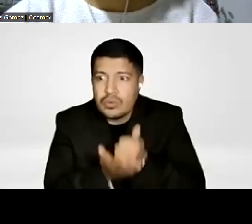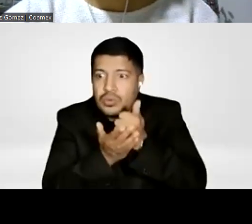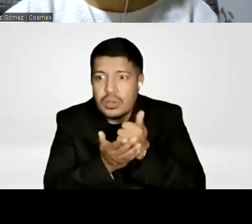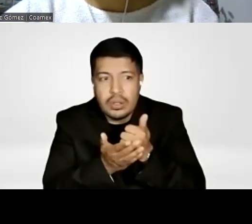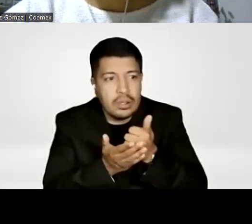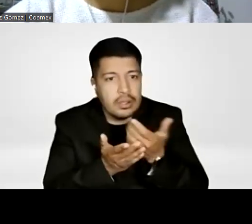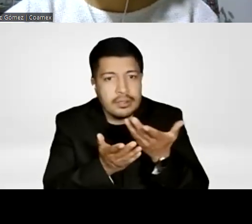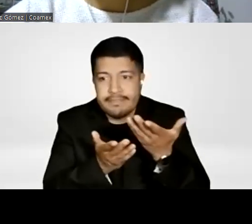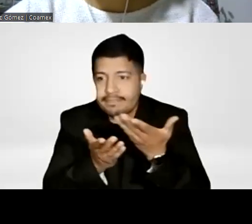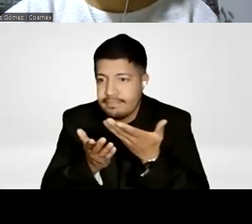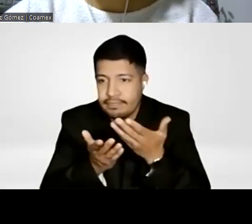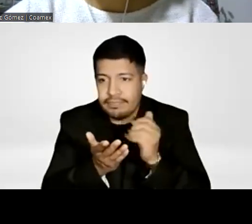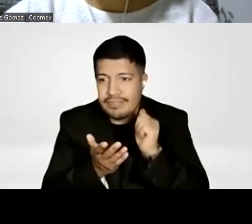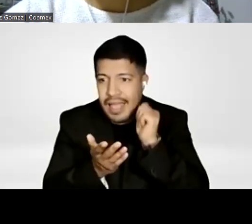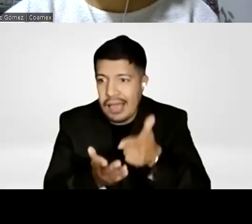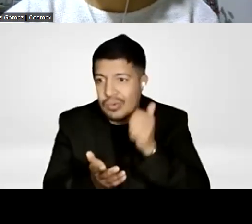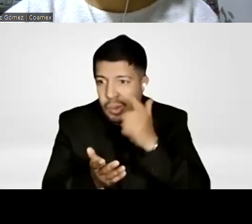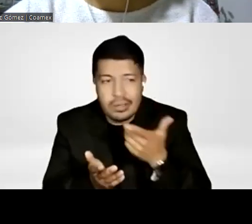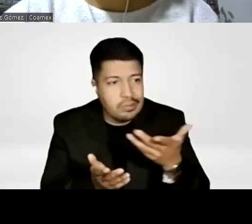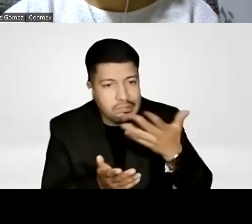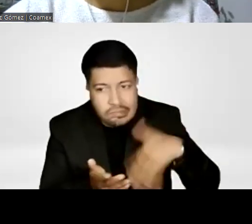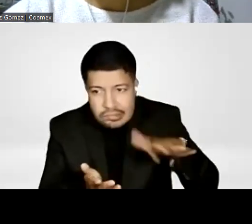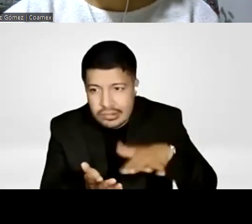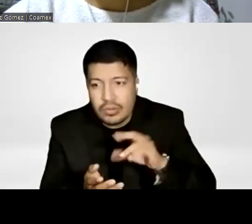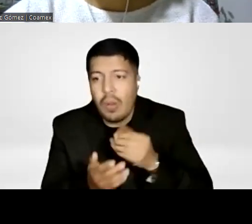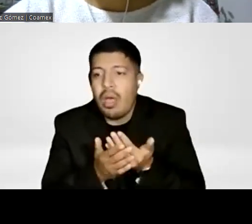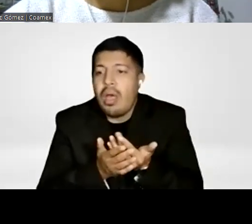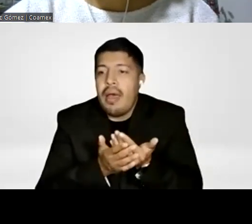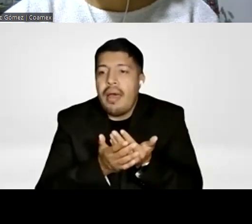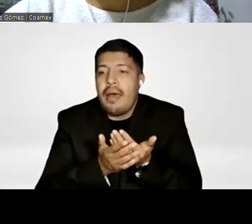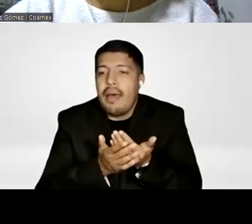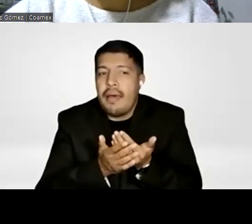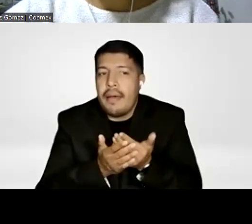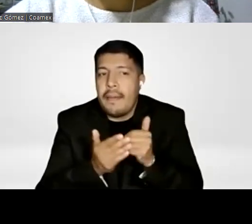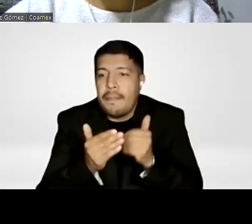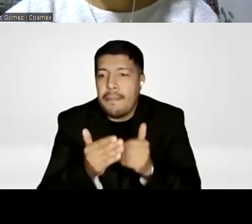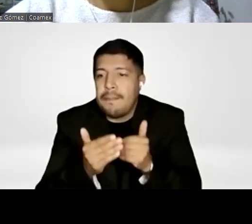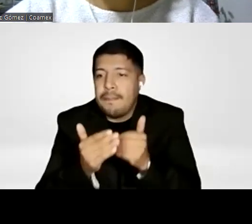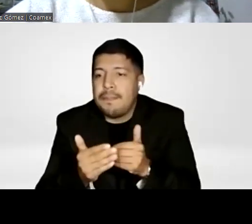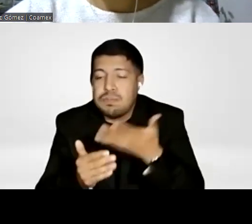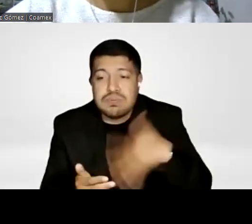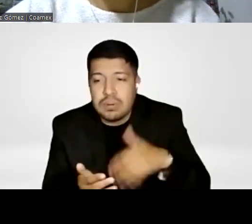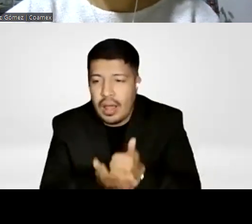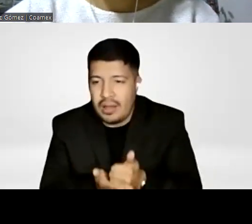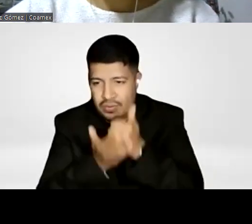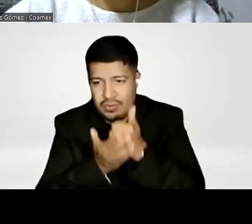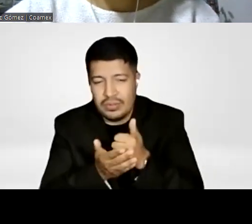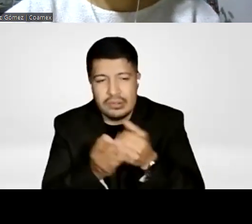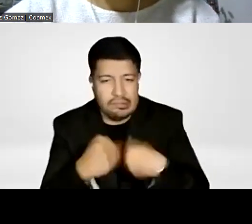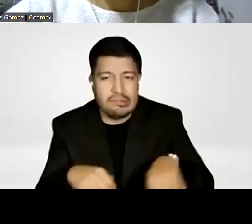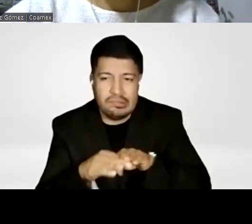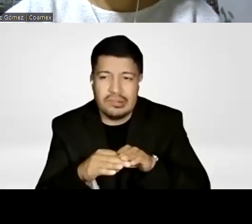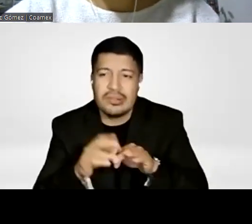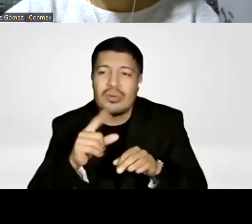cualquier signo, no hay que esperarse, sino que hay que buscar ayuda. Eso es lo que, así